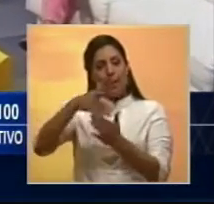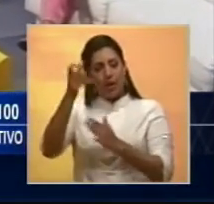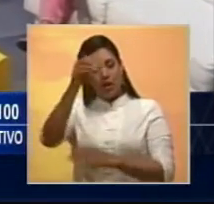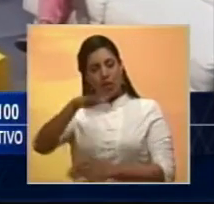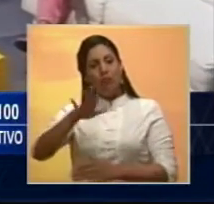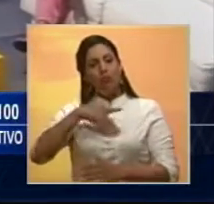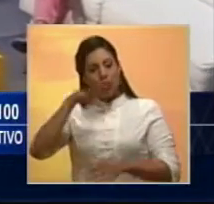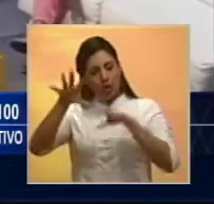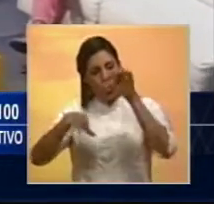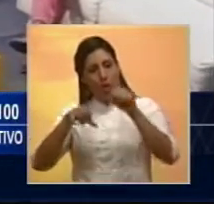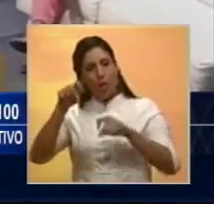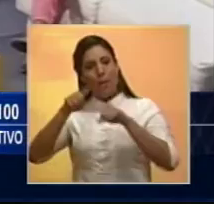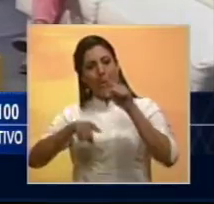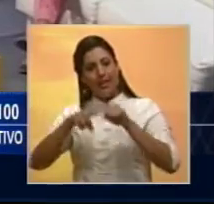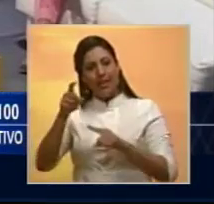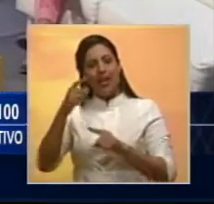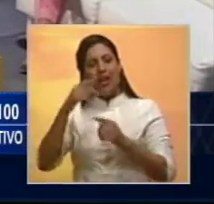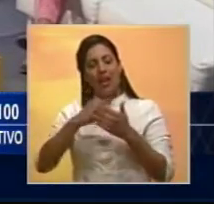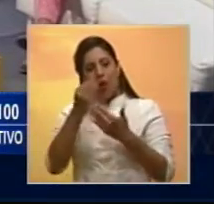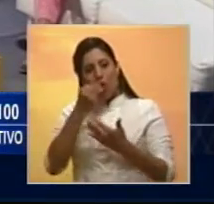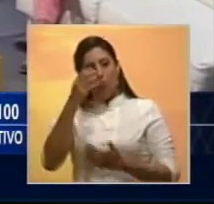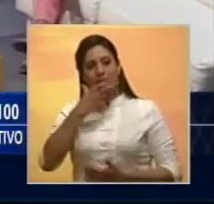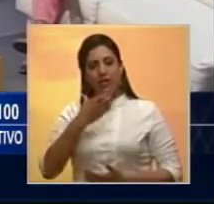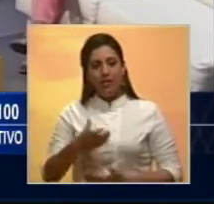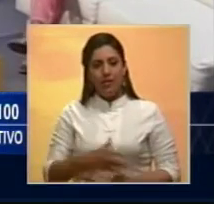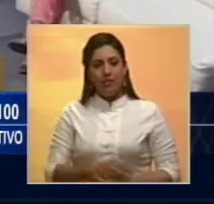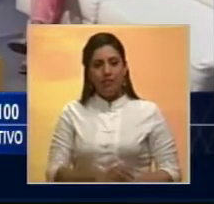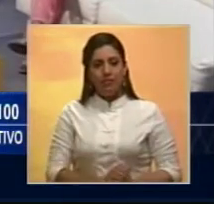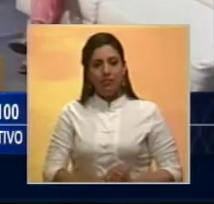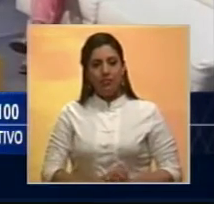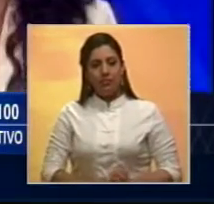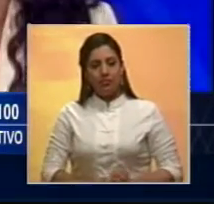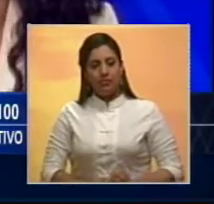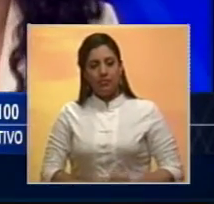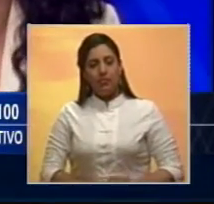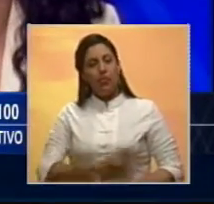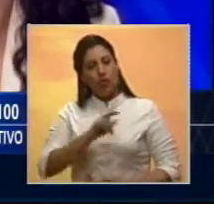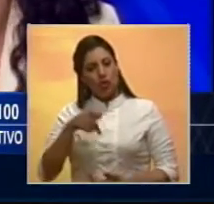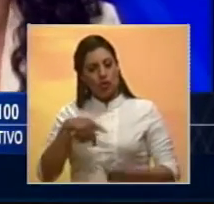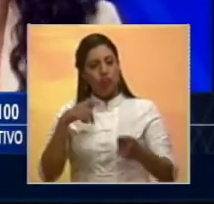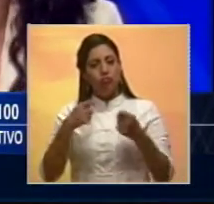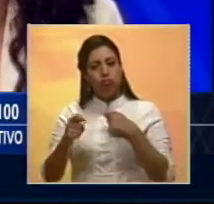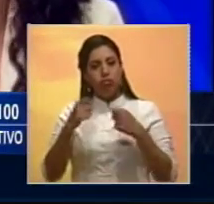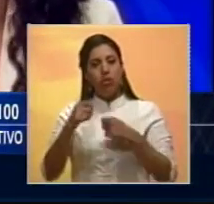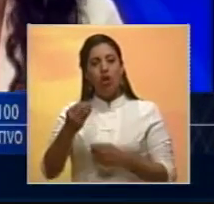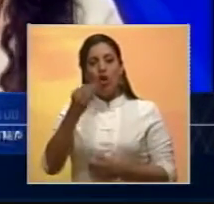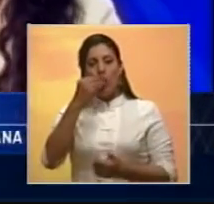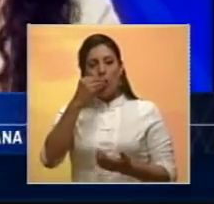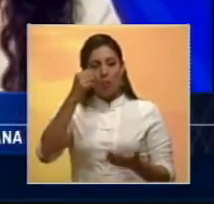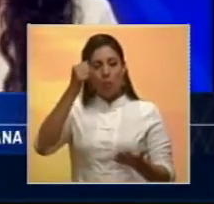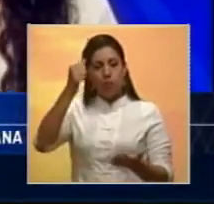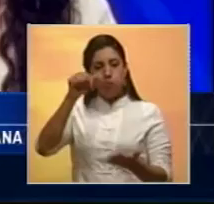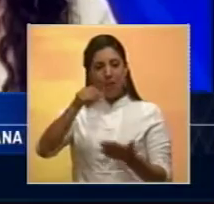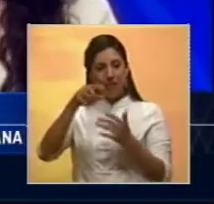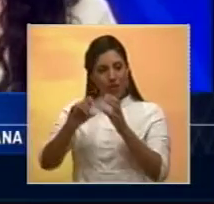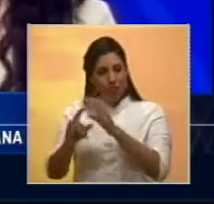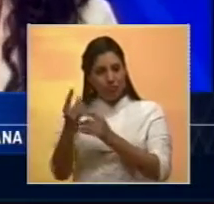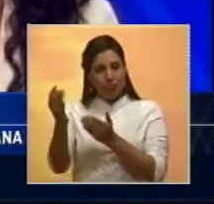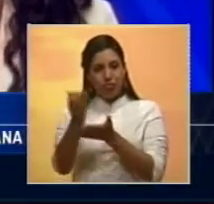pueda tener acceso a los ingredientes para el plato navideño. Hemos distribuido combos hallaqueros con esas